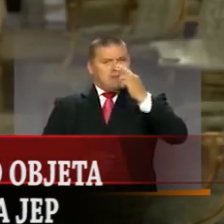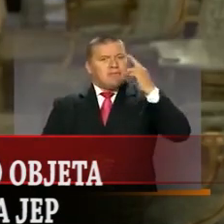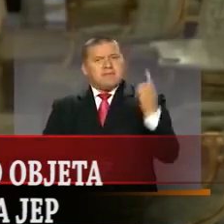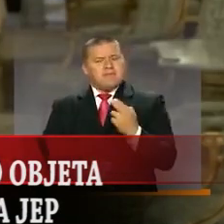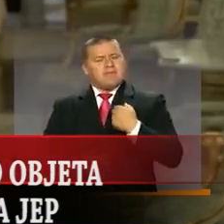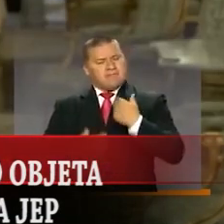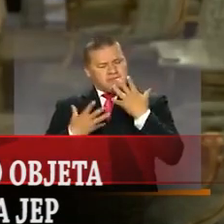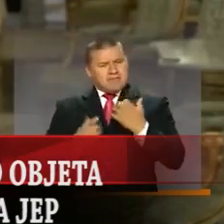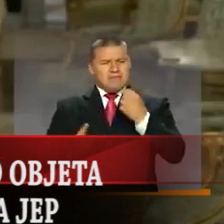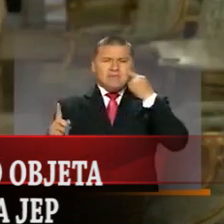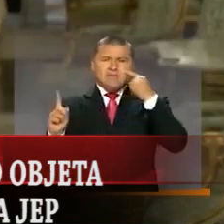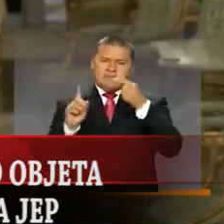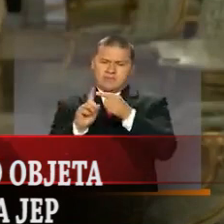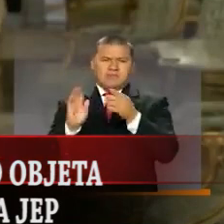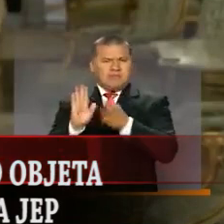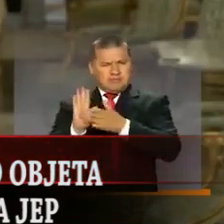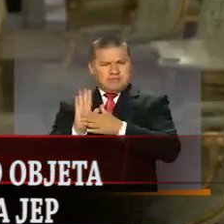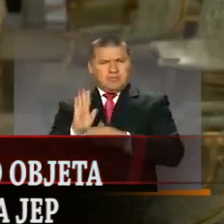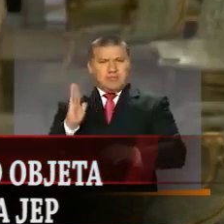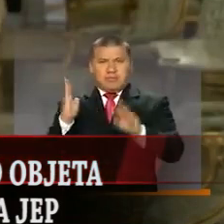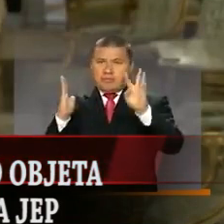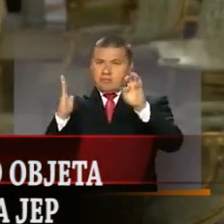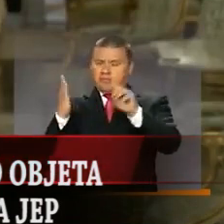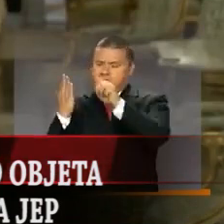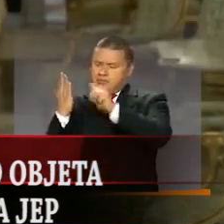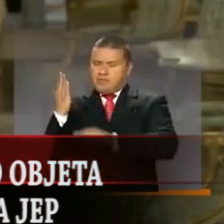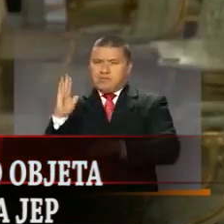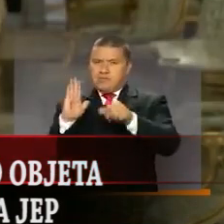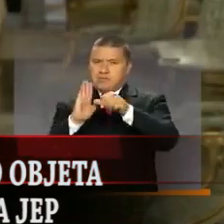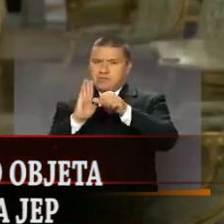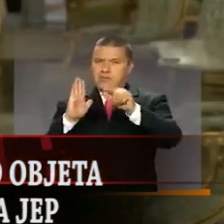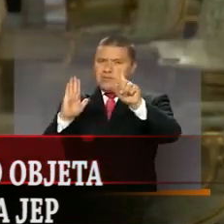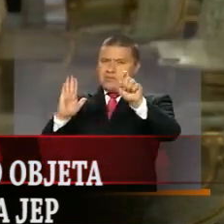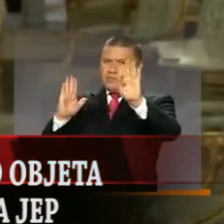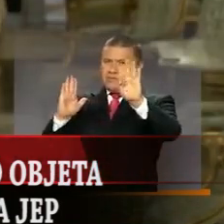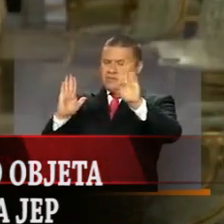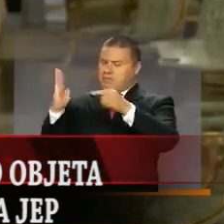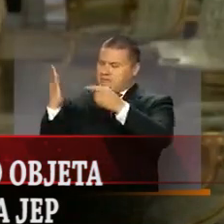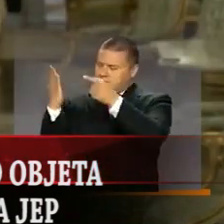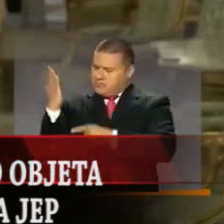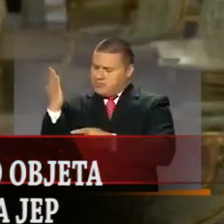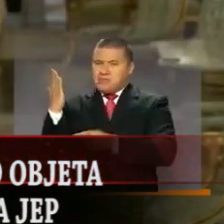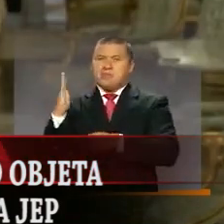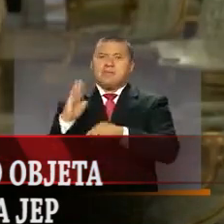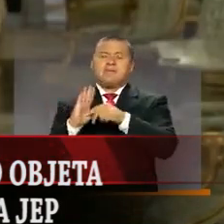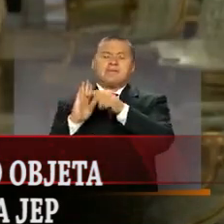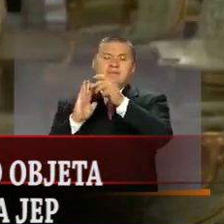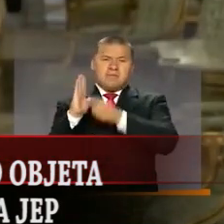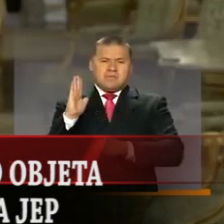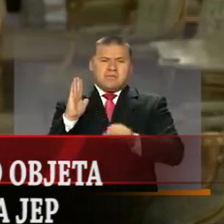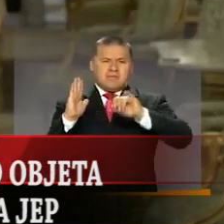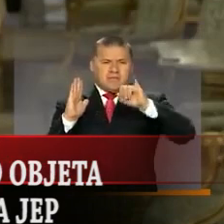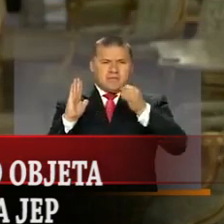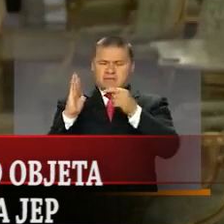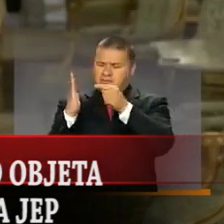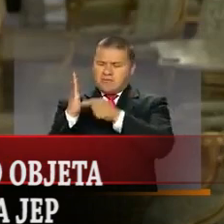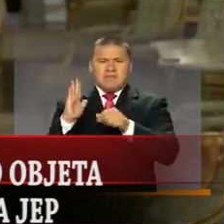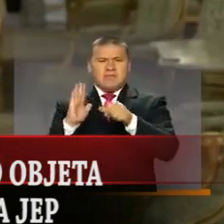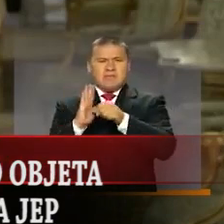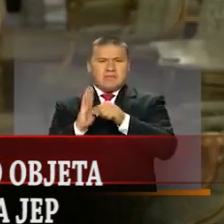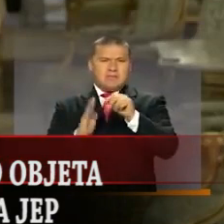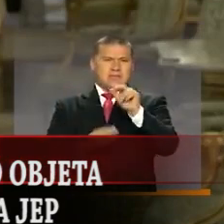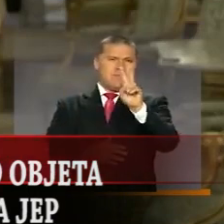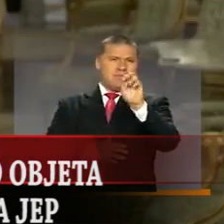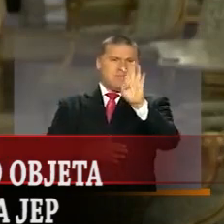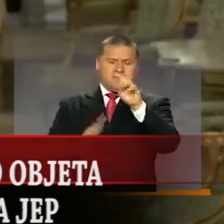tenemos que objetar el inciso octavo del artículo 63 y el inciso 3º del literal j del artículo